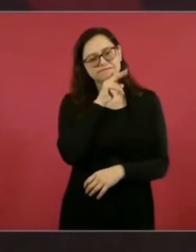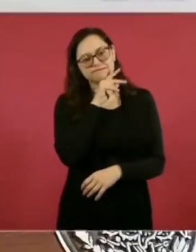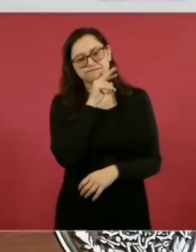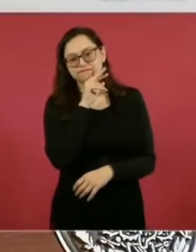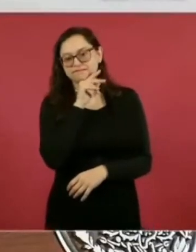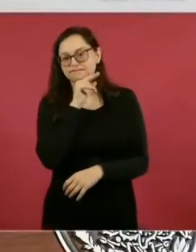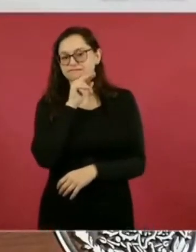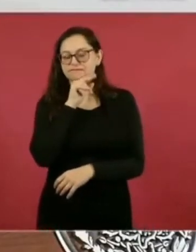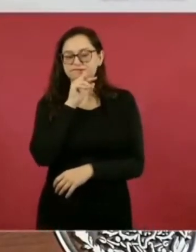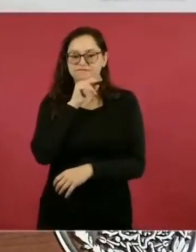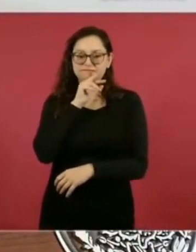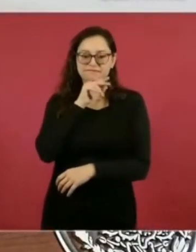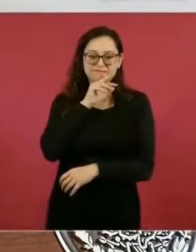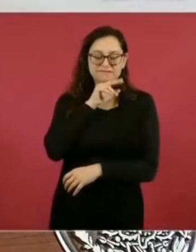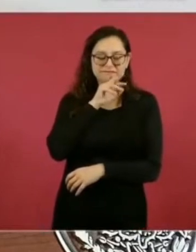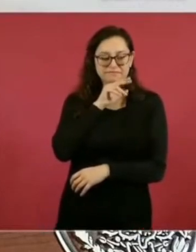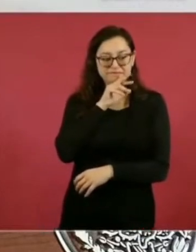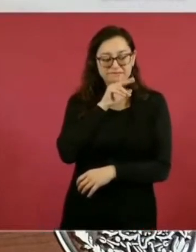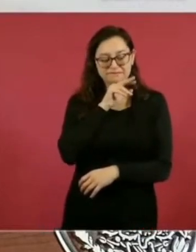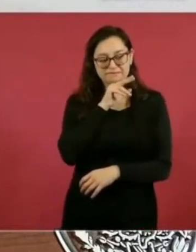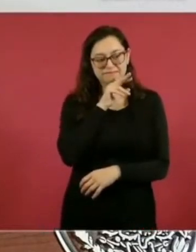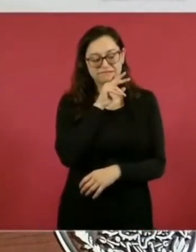al garete,